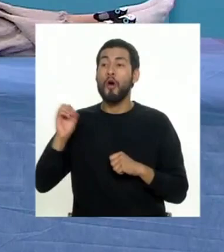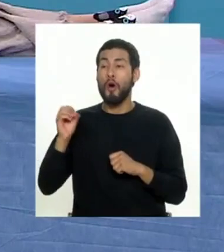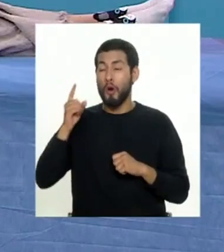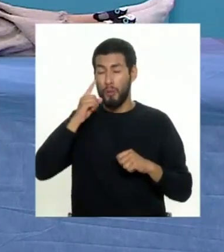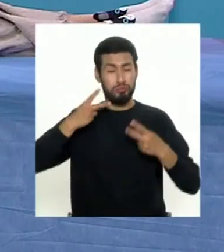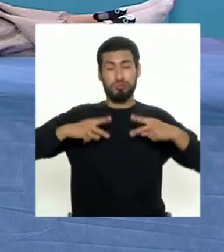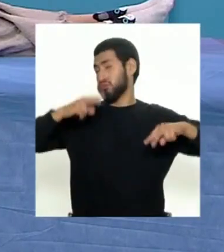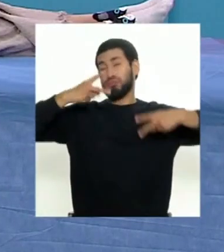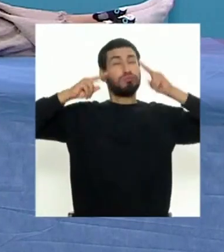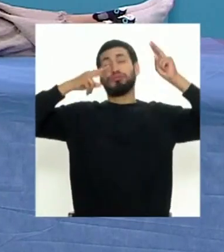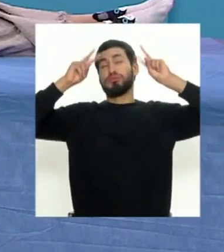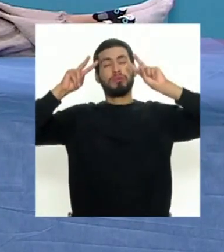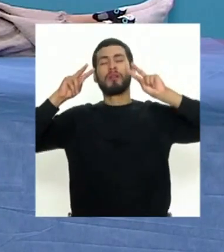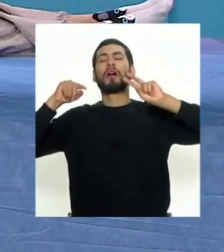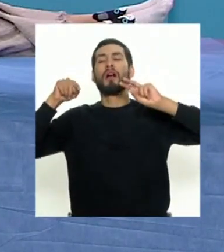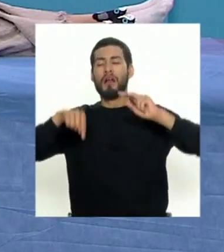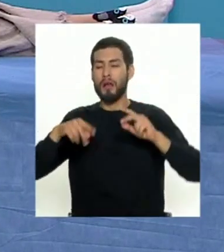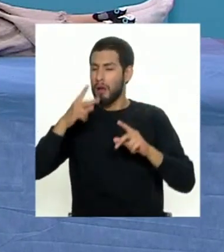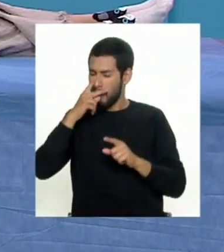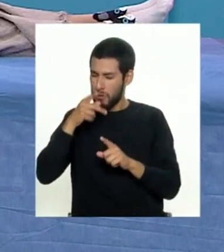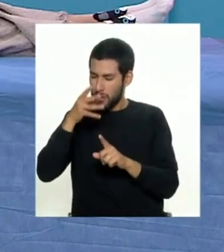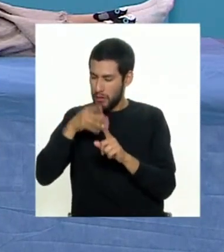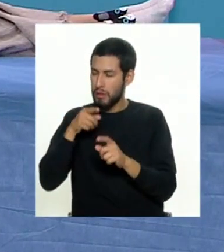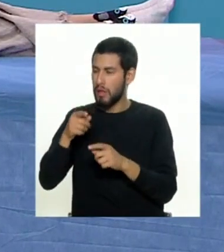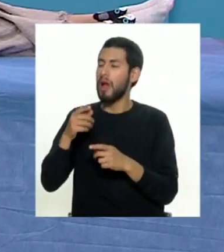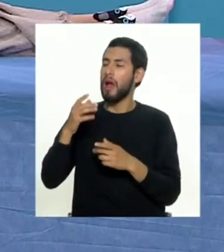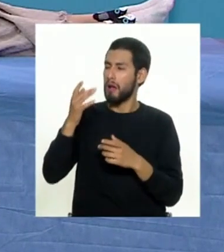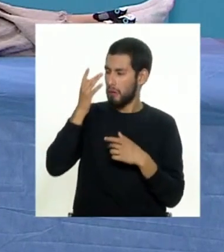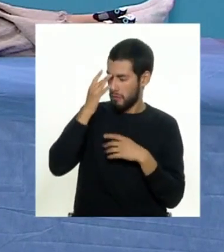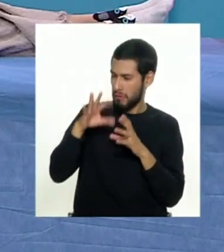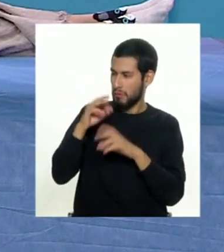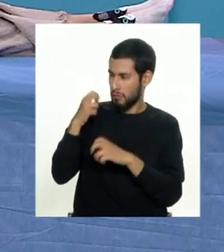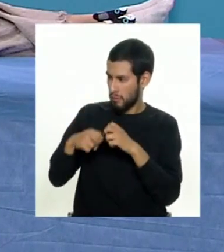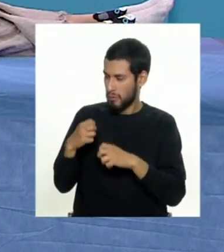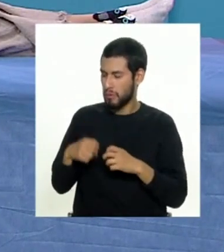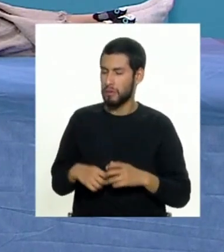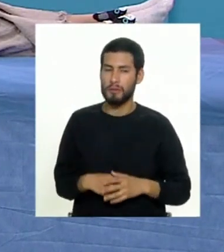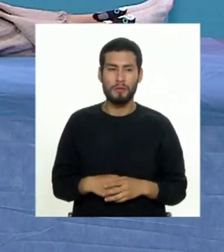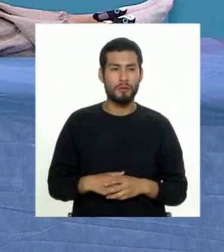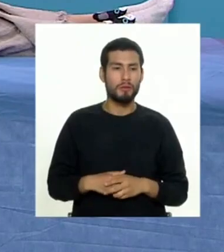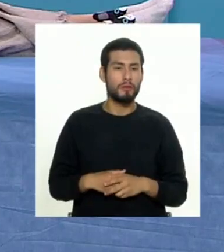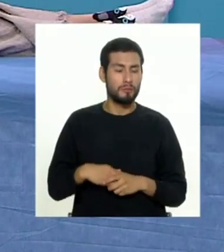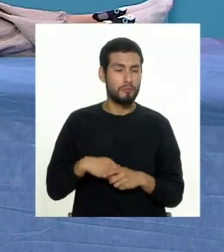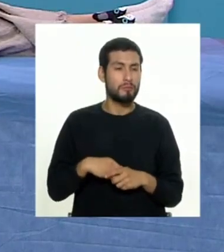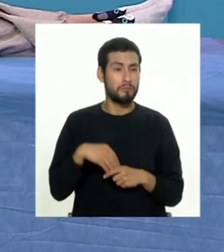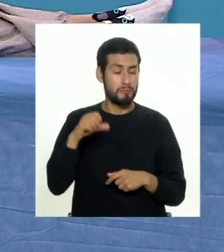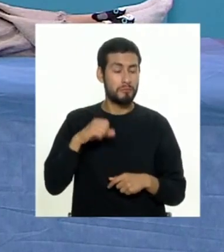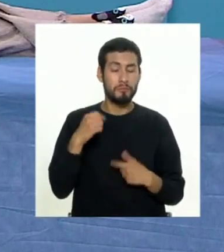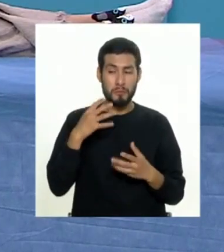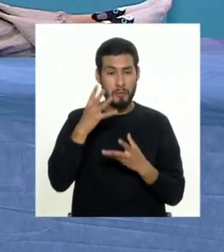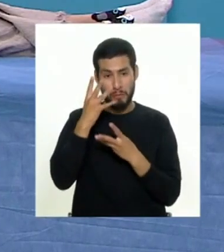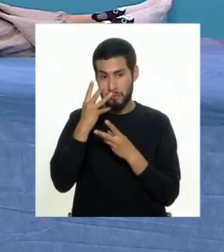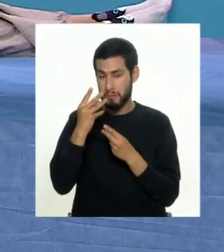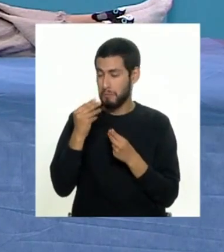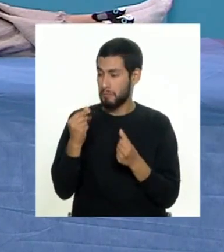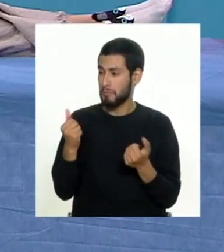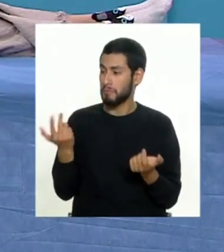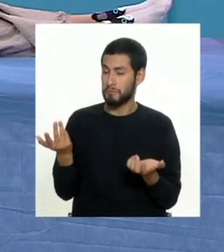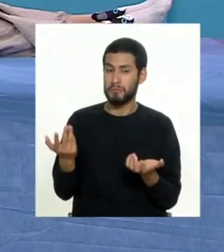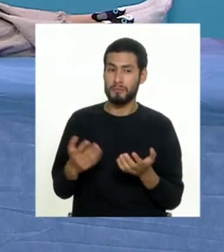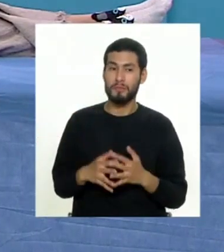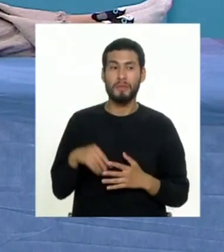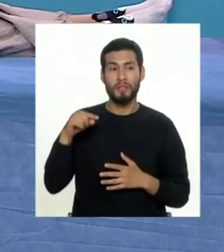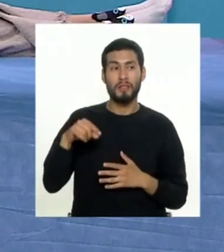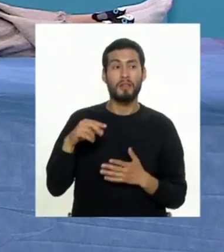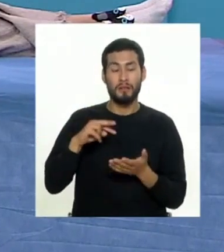exacerbación... La exacerbación. Van a ser las patologías. Exacto. Van a ser los problemas. Ya le pasó. Ya le pasó el vértigo. Eso habla